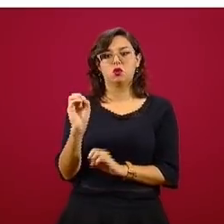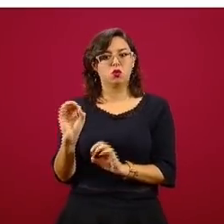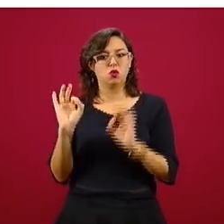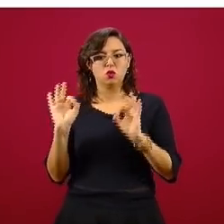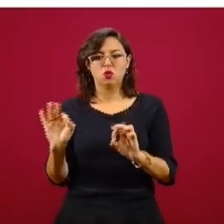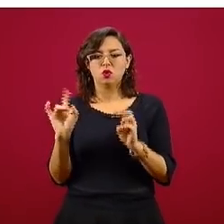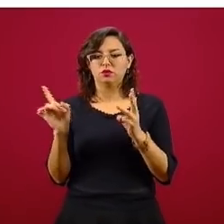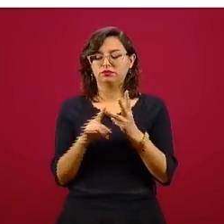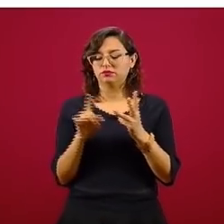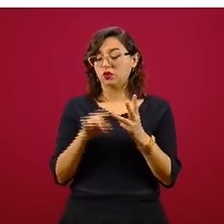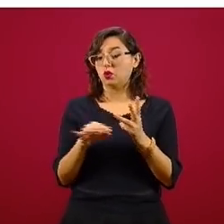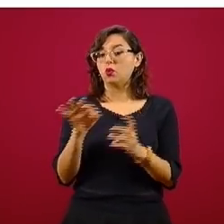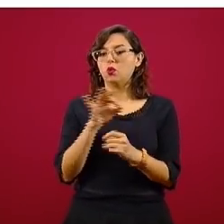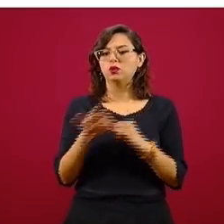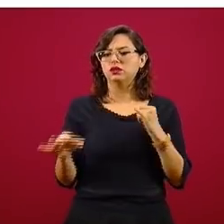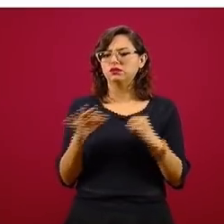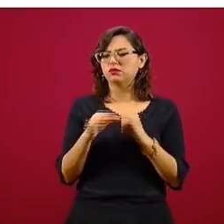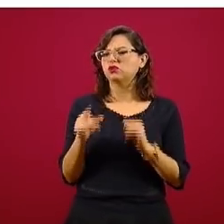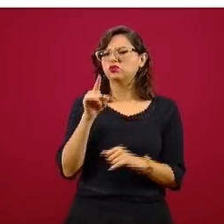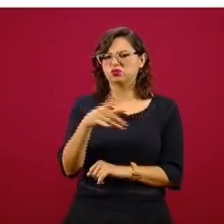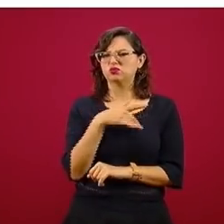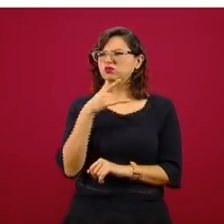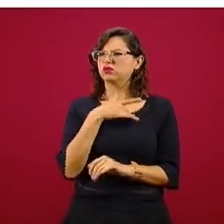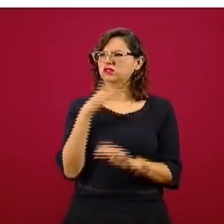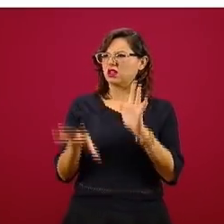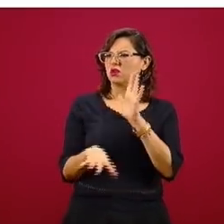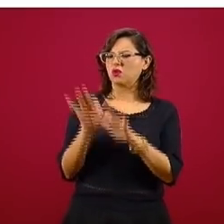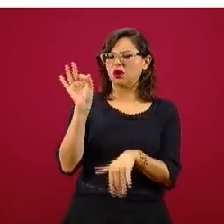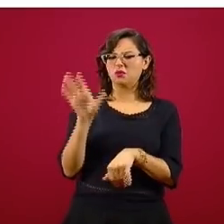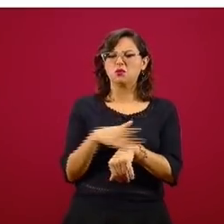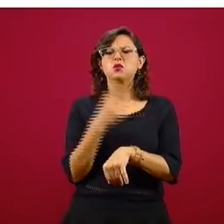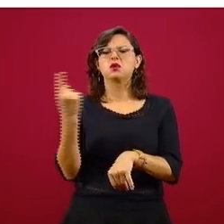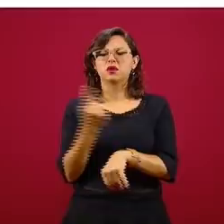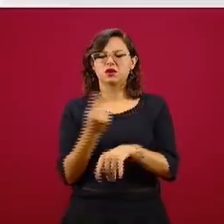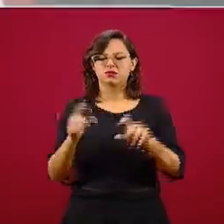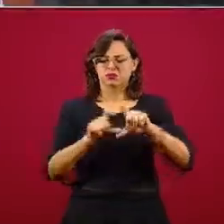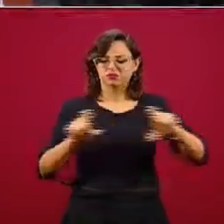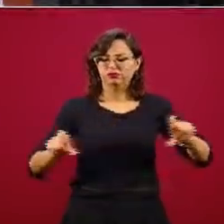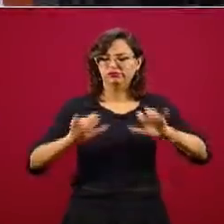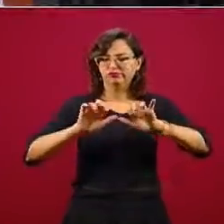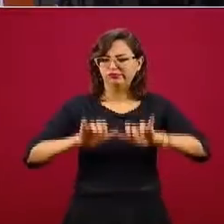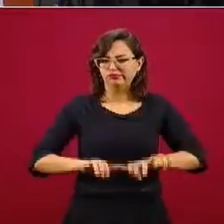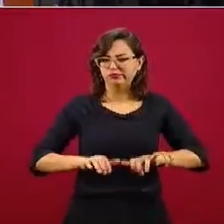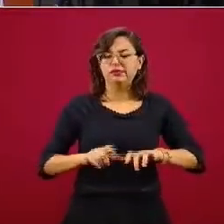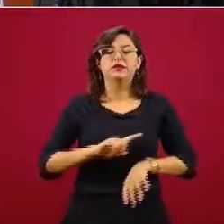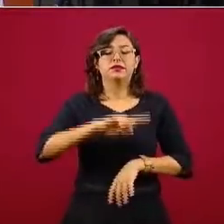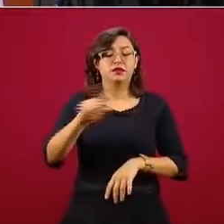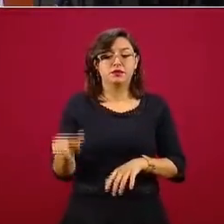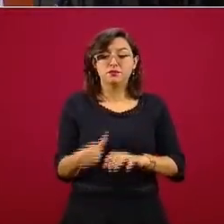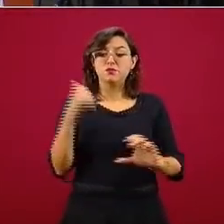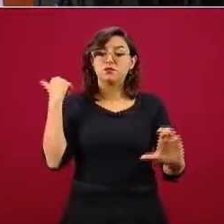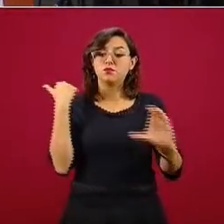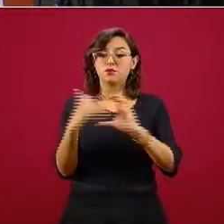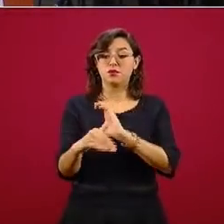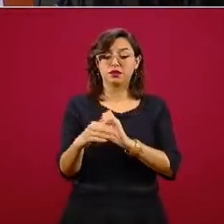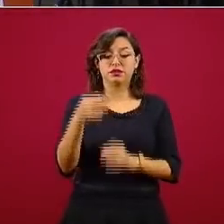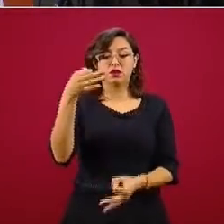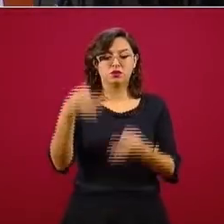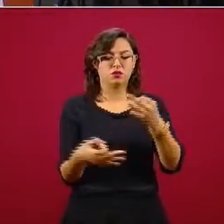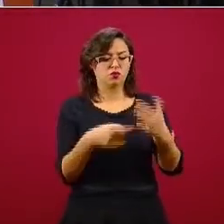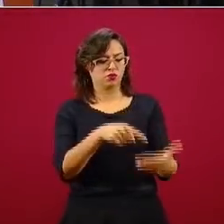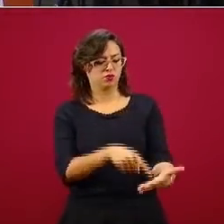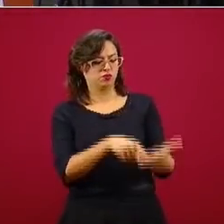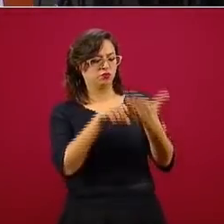más importante, ¿cuáles son los motivos para considerarlo? Al ingresar esto, se envía al jurado